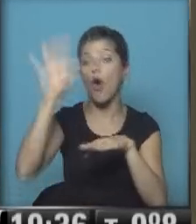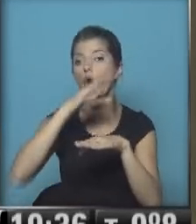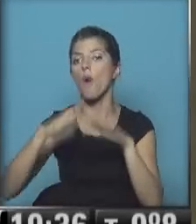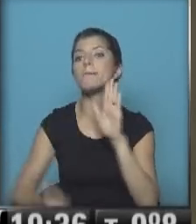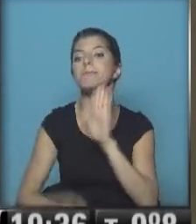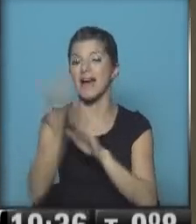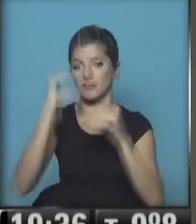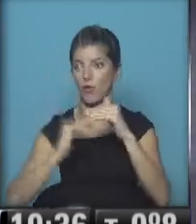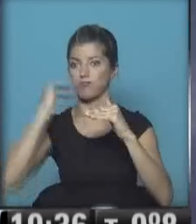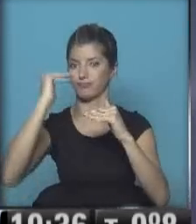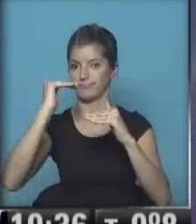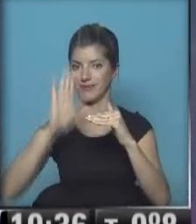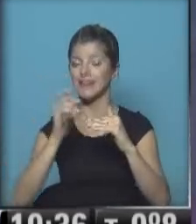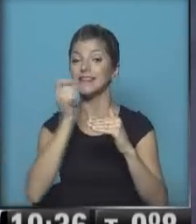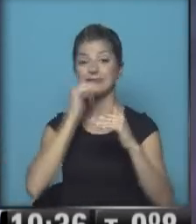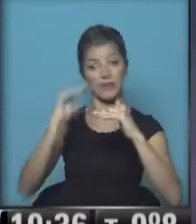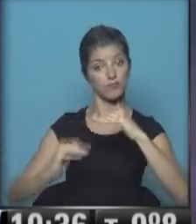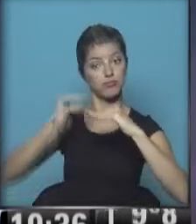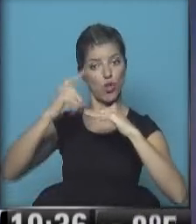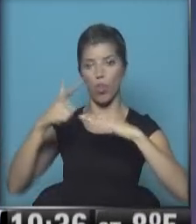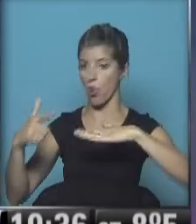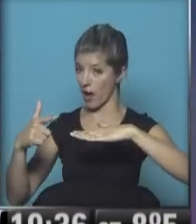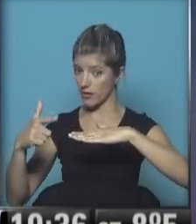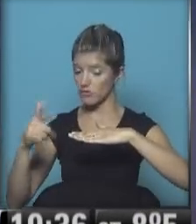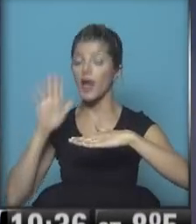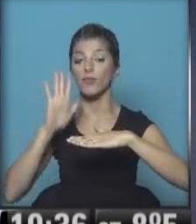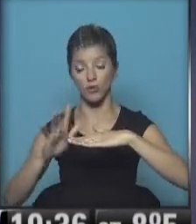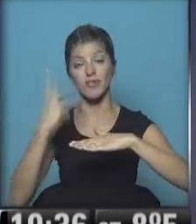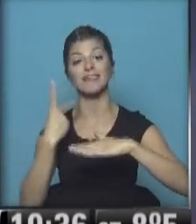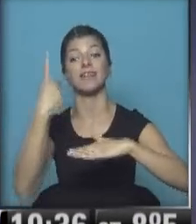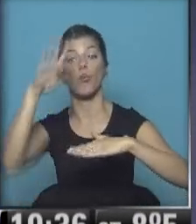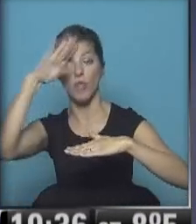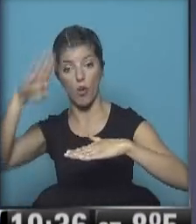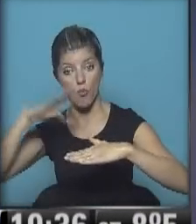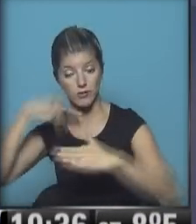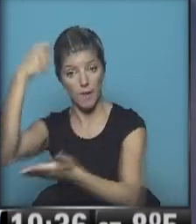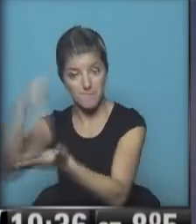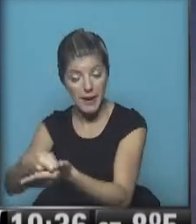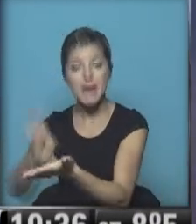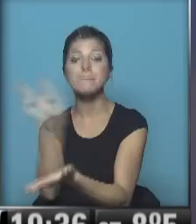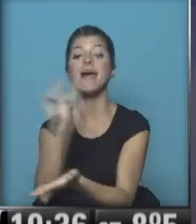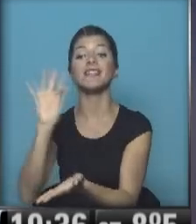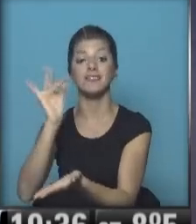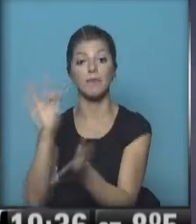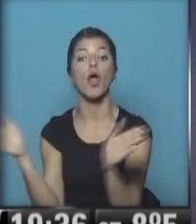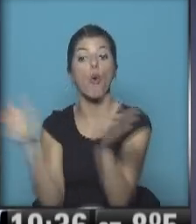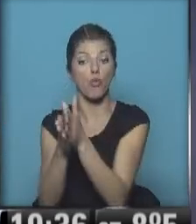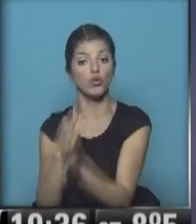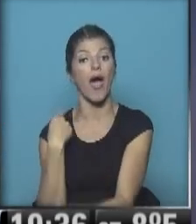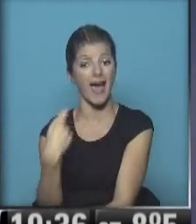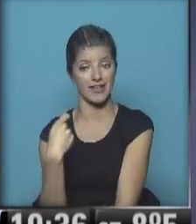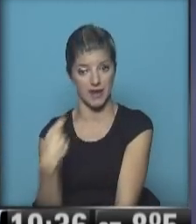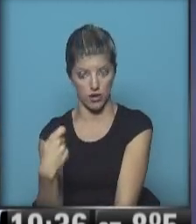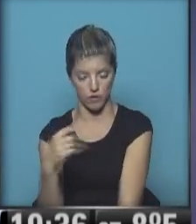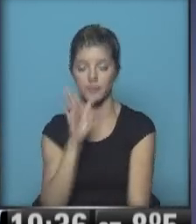6.000 pesos. Si no supera los 6.000 pesos, la segunda cuota se aplicaría en diciembre con el aguinaldo. Si supera los